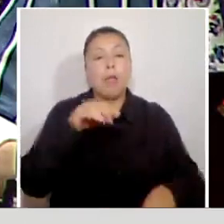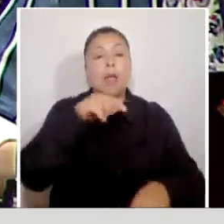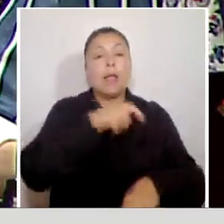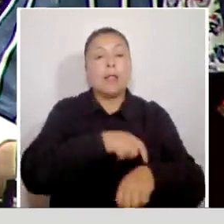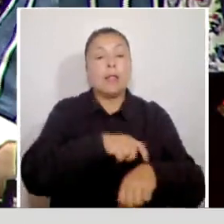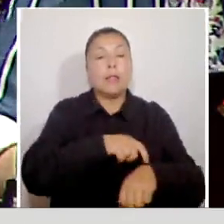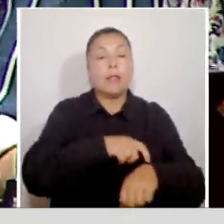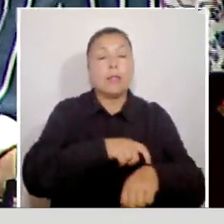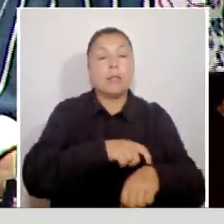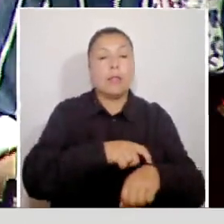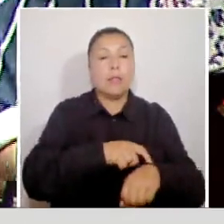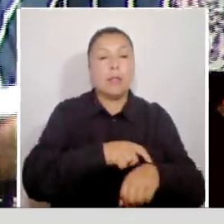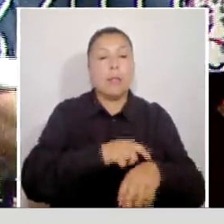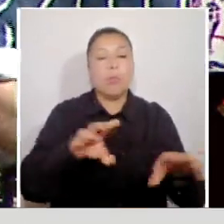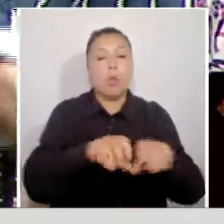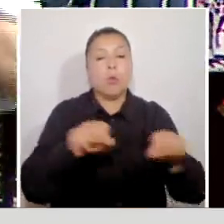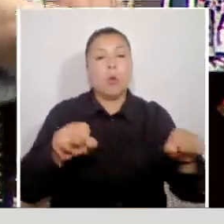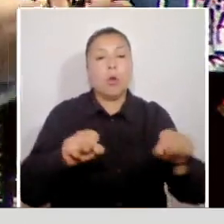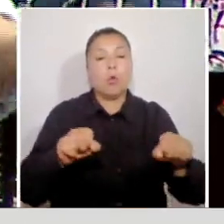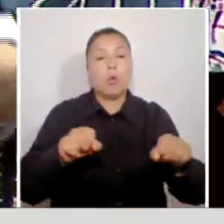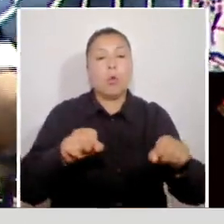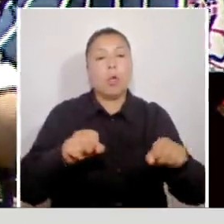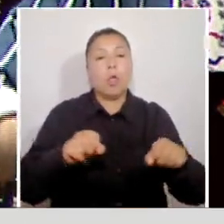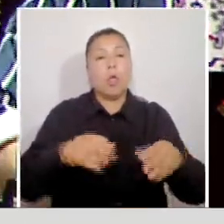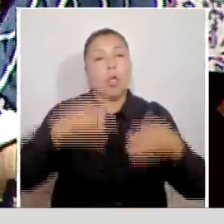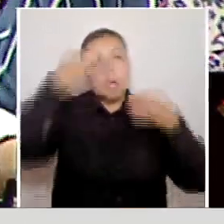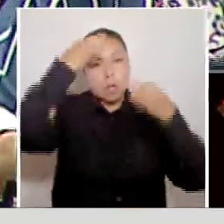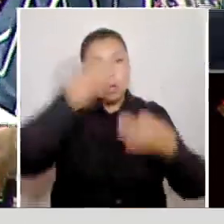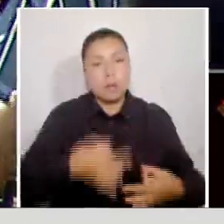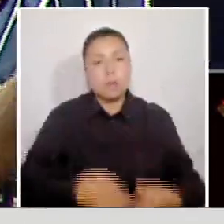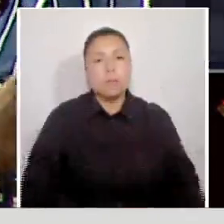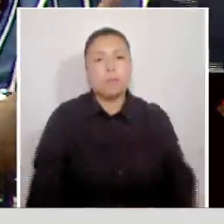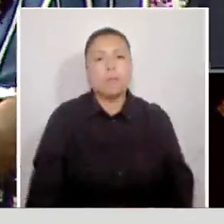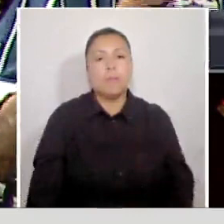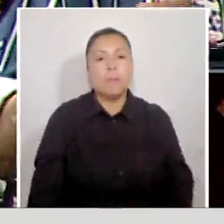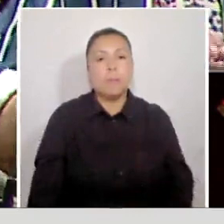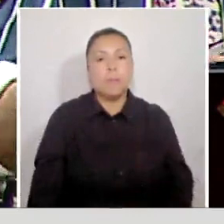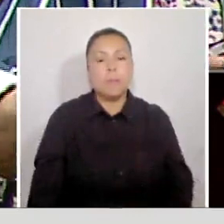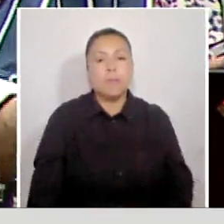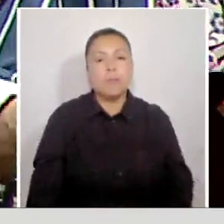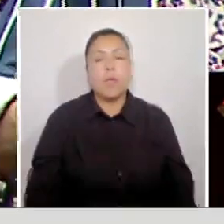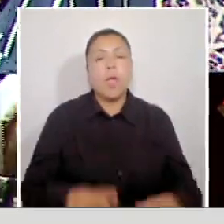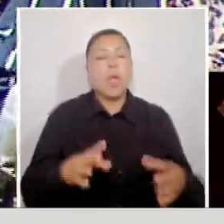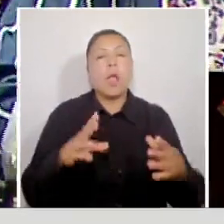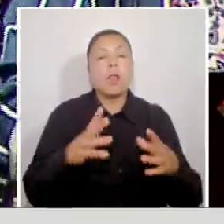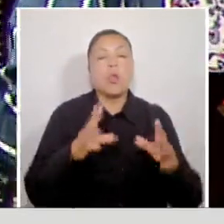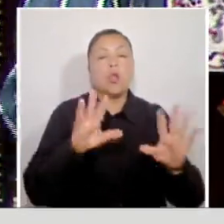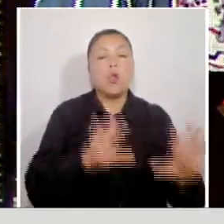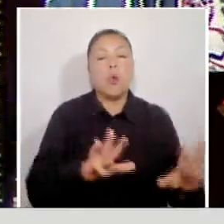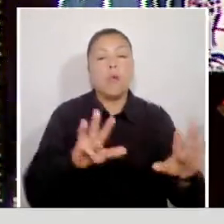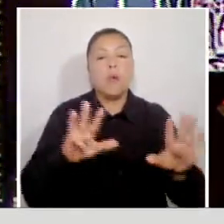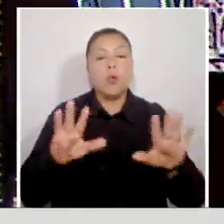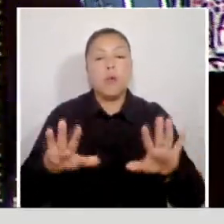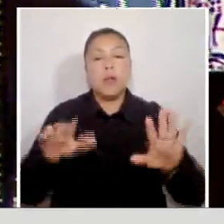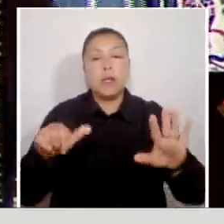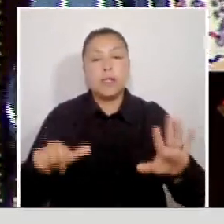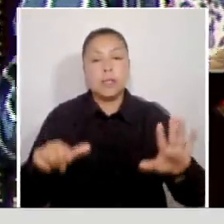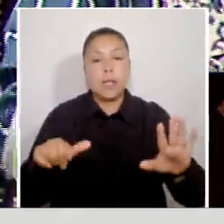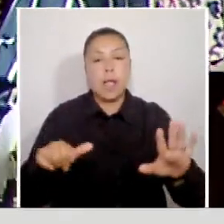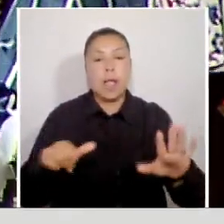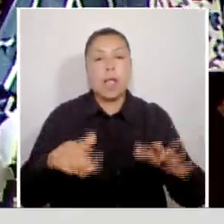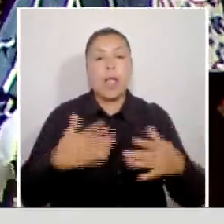y resolución corresponde tratar la resolución número 996 de la cual el